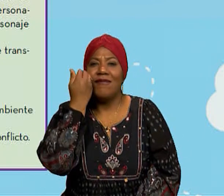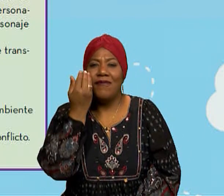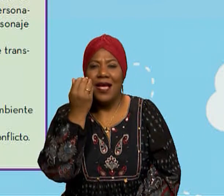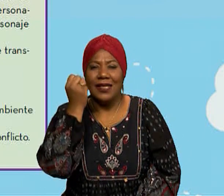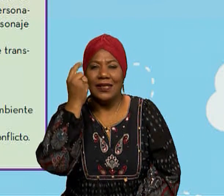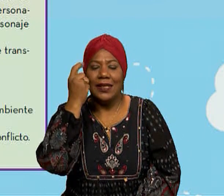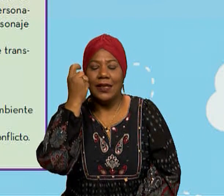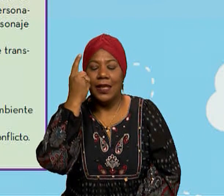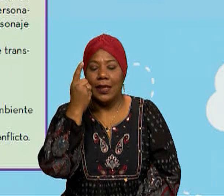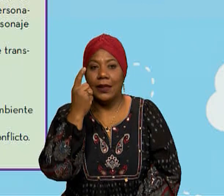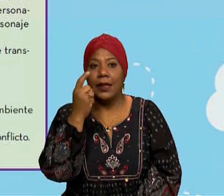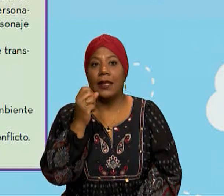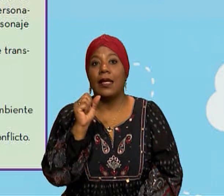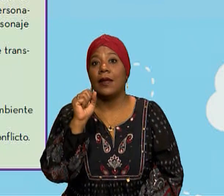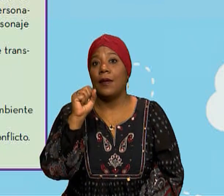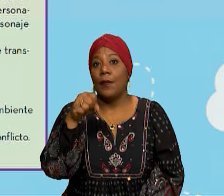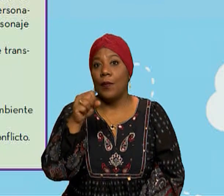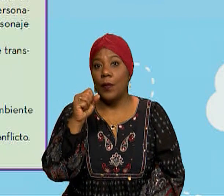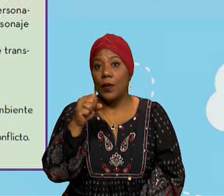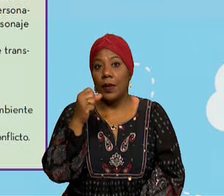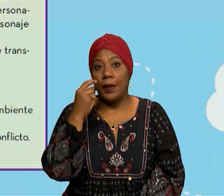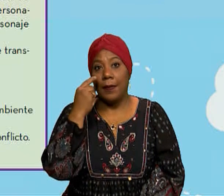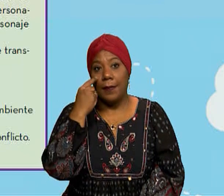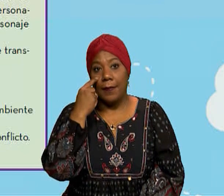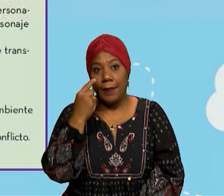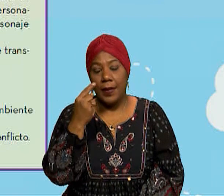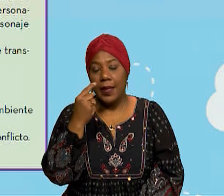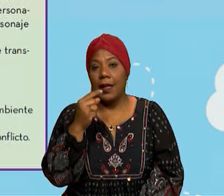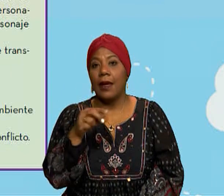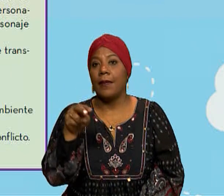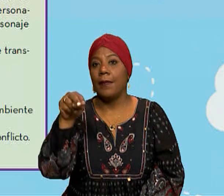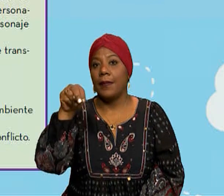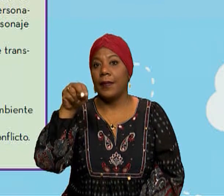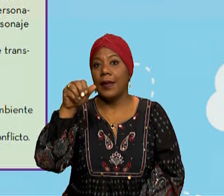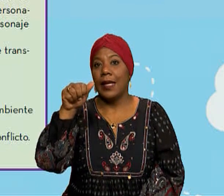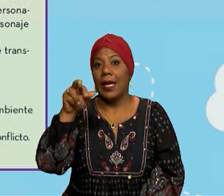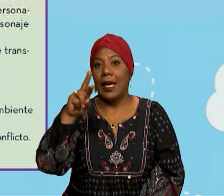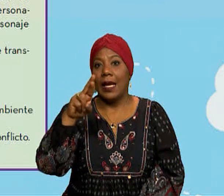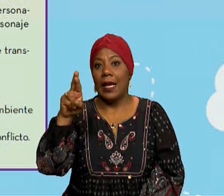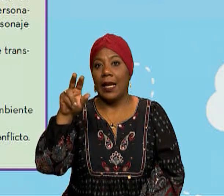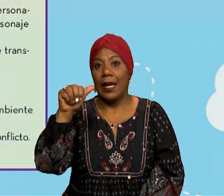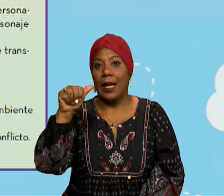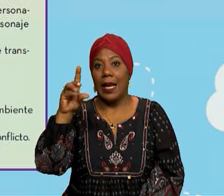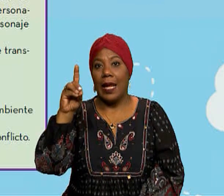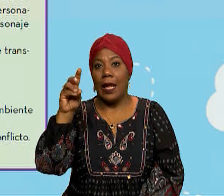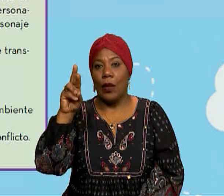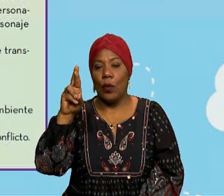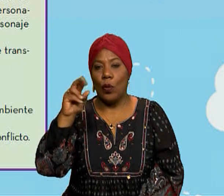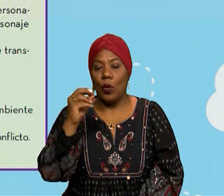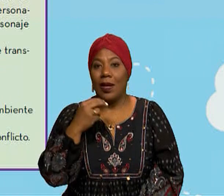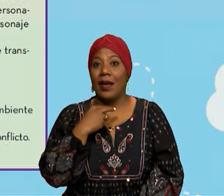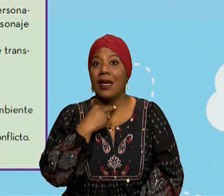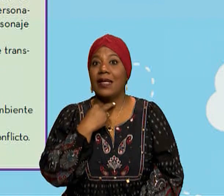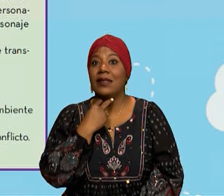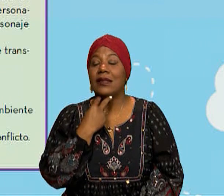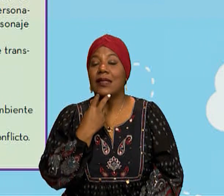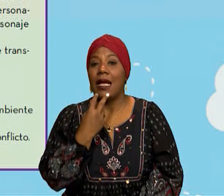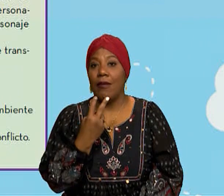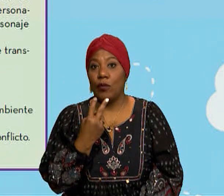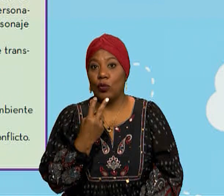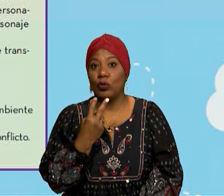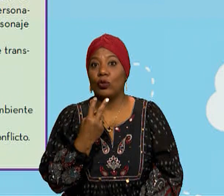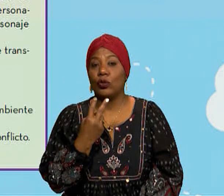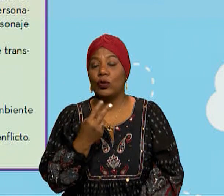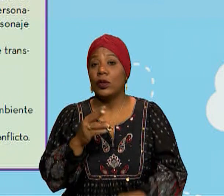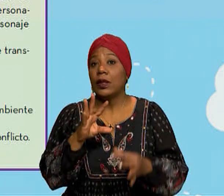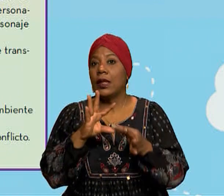cuentos se pueden identificar los siguientes componentes. Narrador. Es la voz